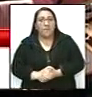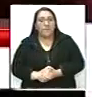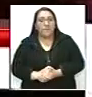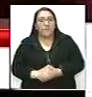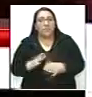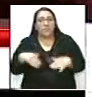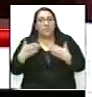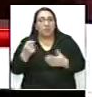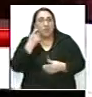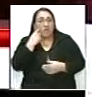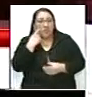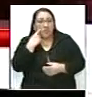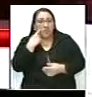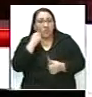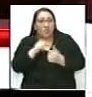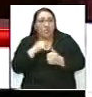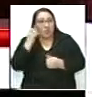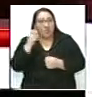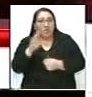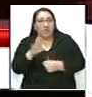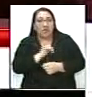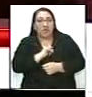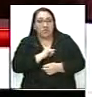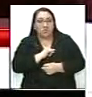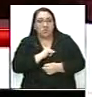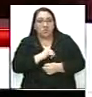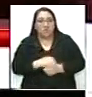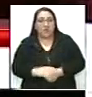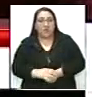podamos conocer la posición institucional